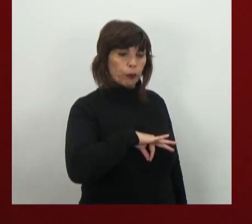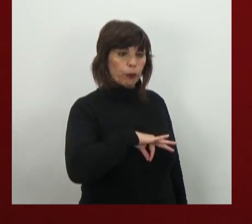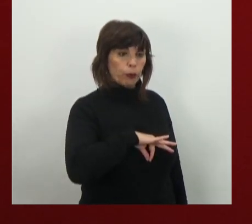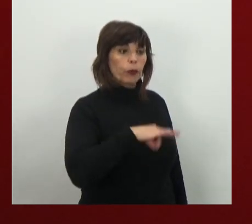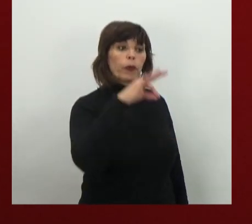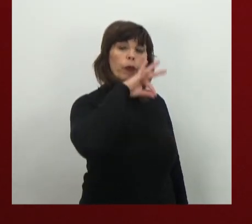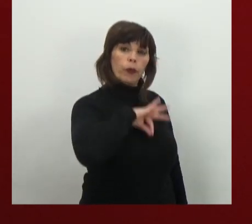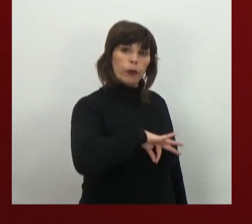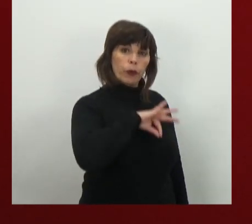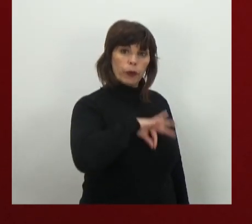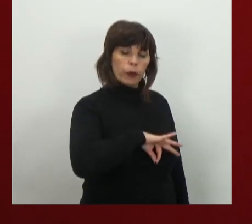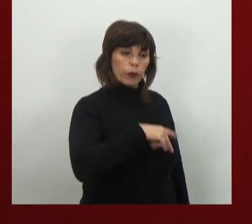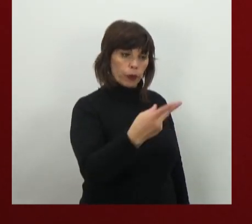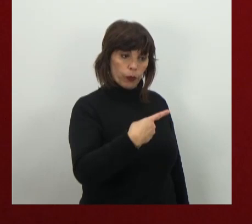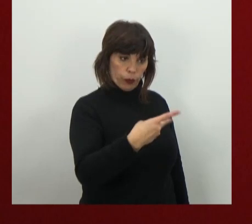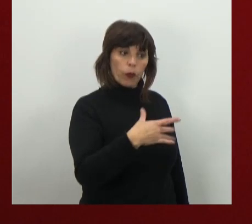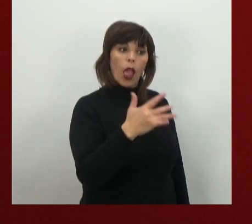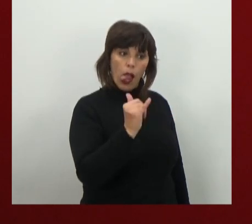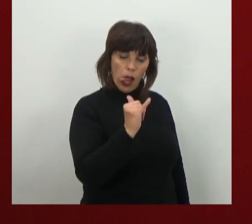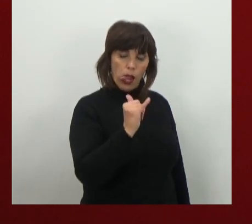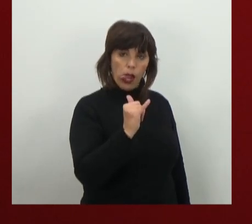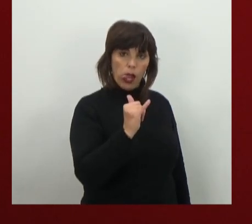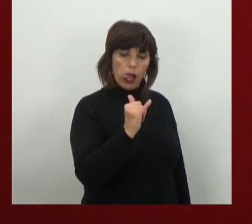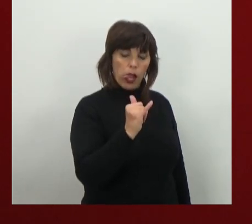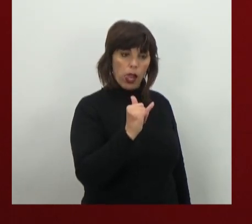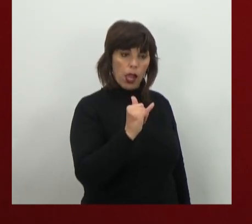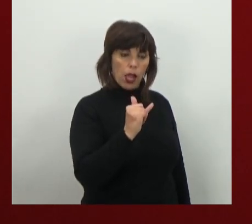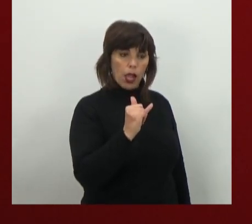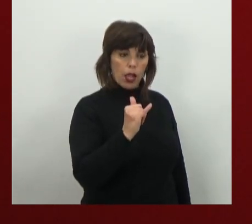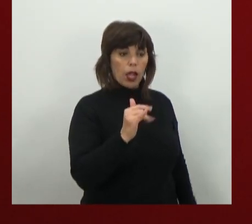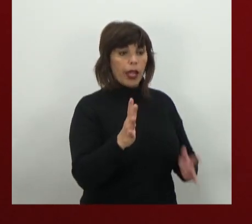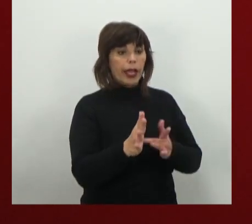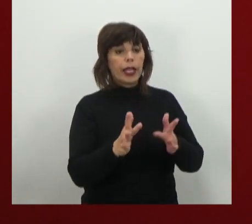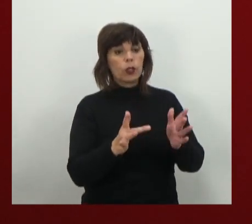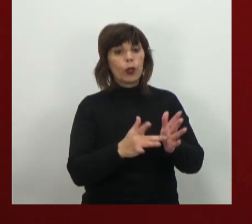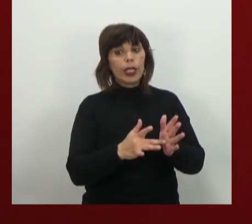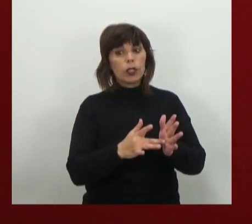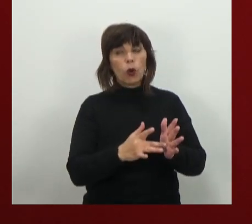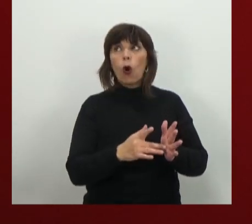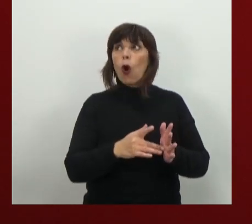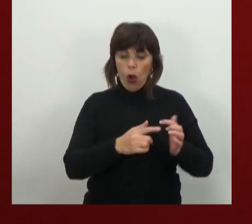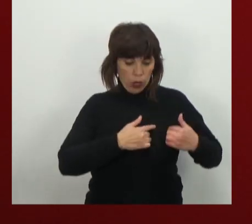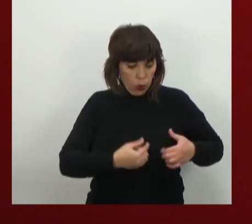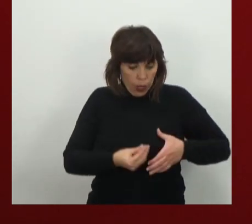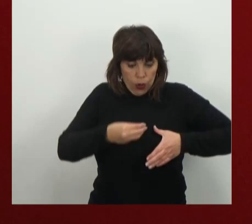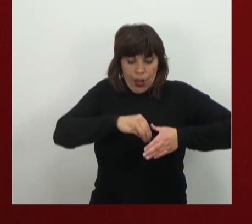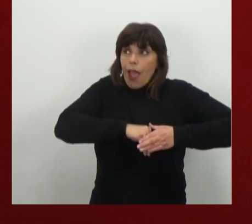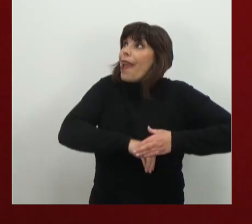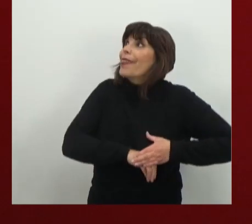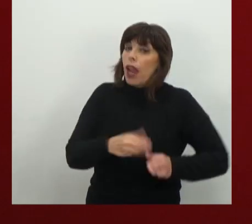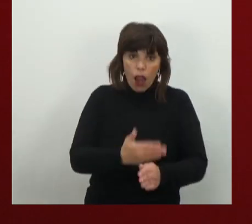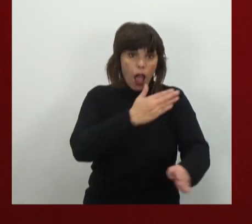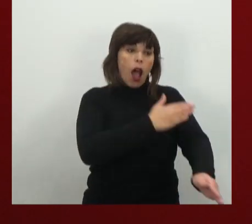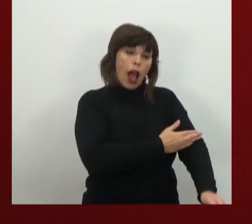Ese espíritu que tú y yo tenemos, antes de conocer a Jesucristo, imagínatelo, es como una batería de un